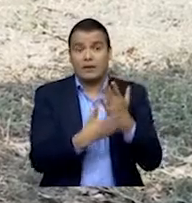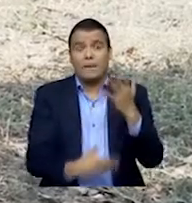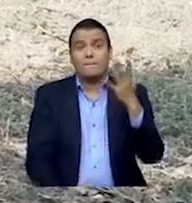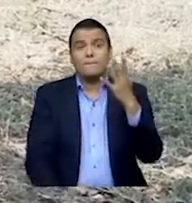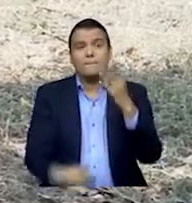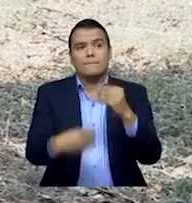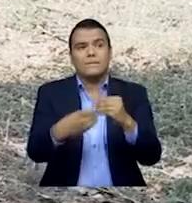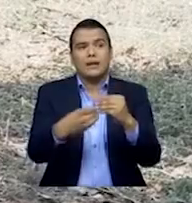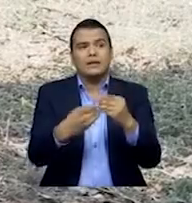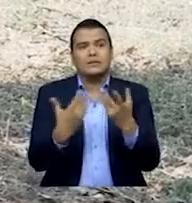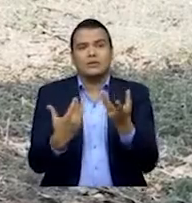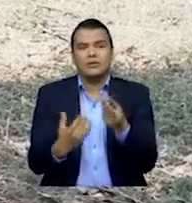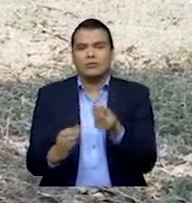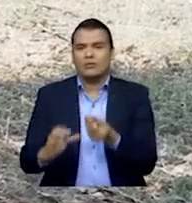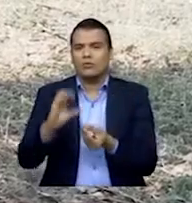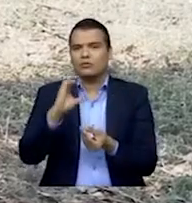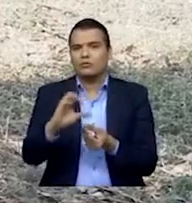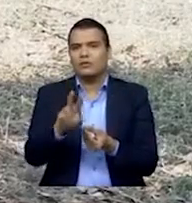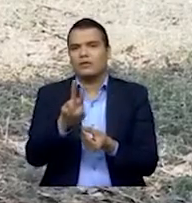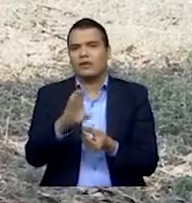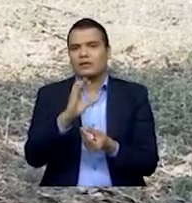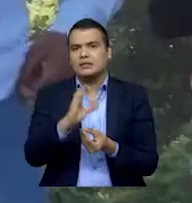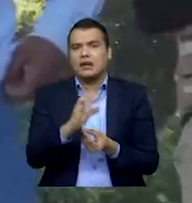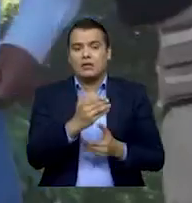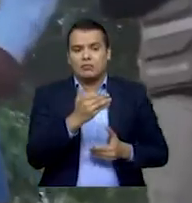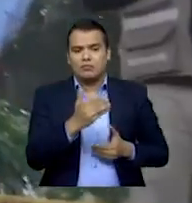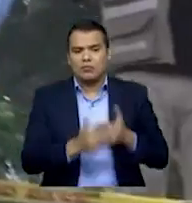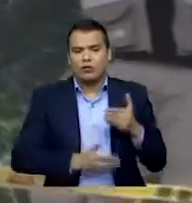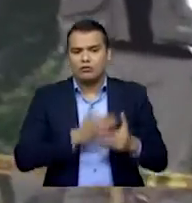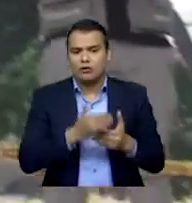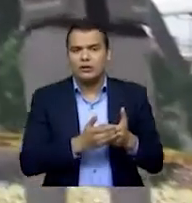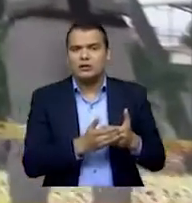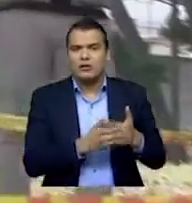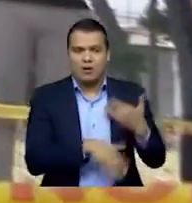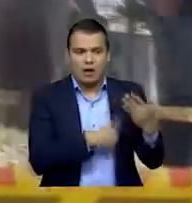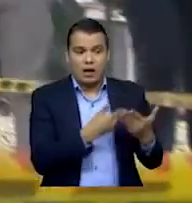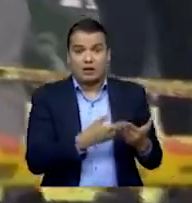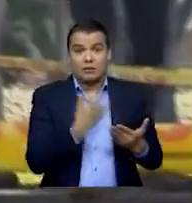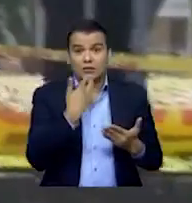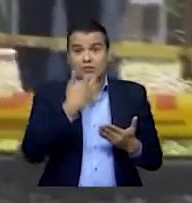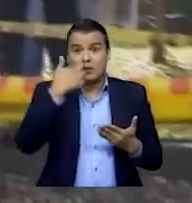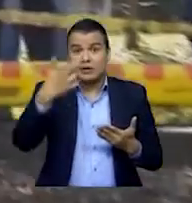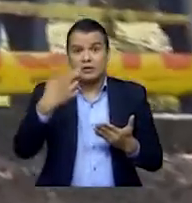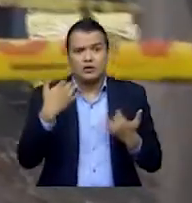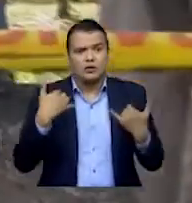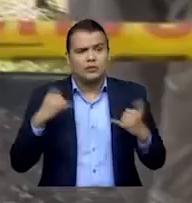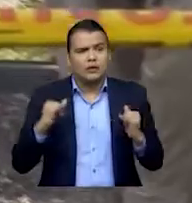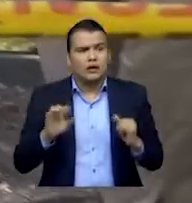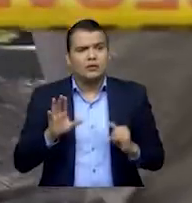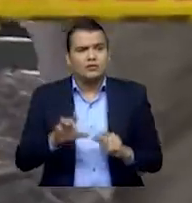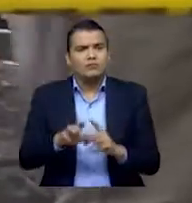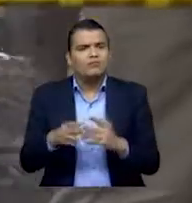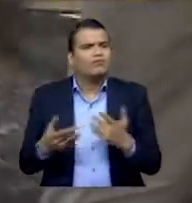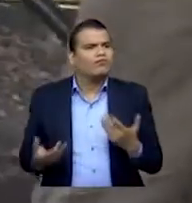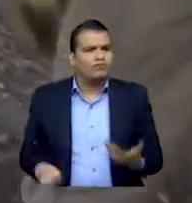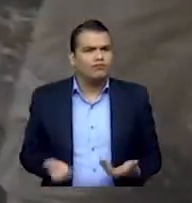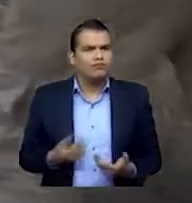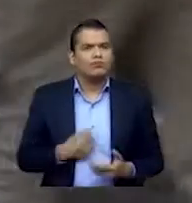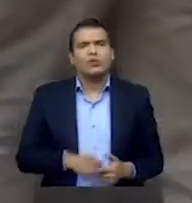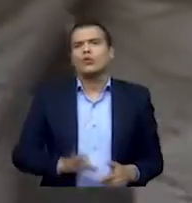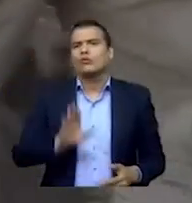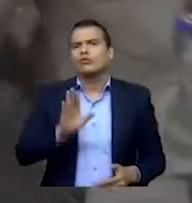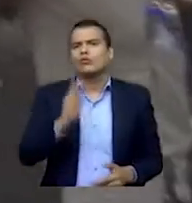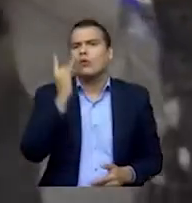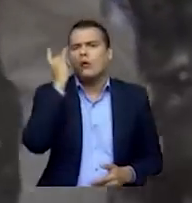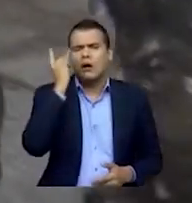que las dejes durante todo el proceso para el otorgamiento del permiso siempre busca reducir la posibilidad